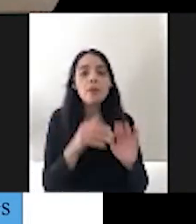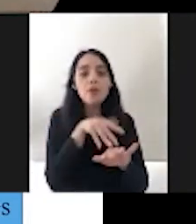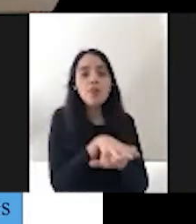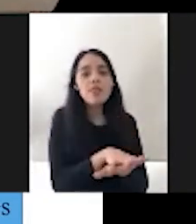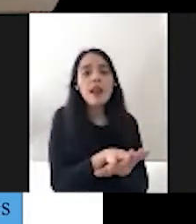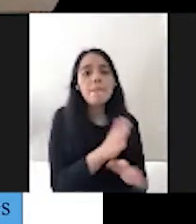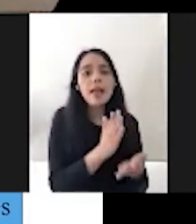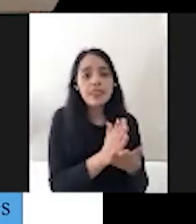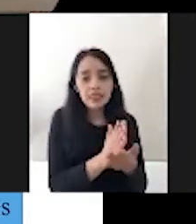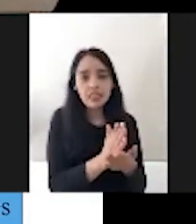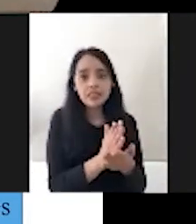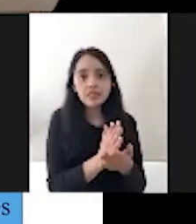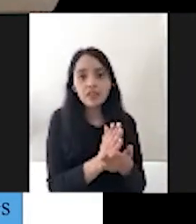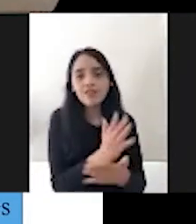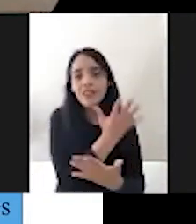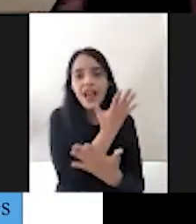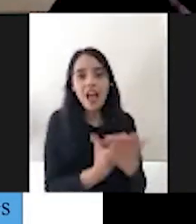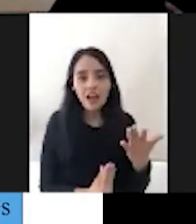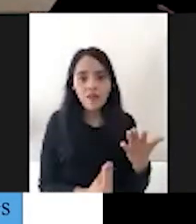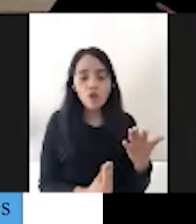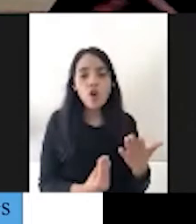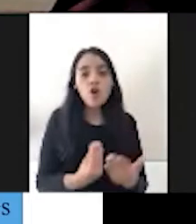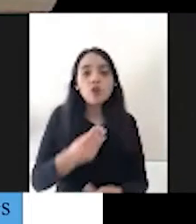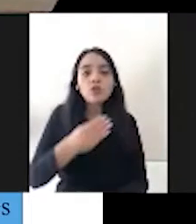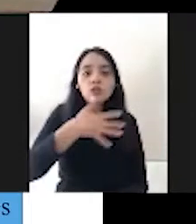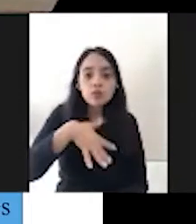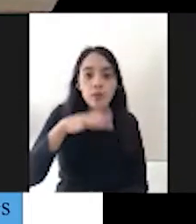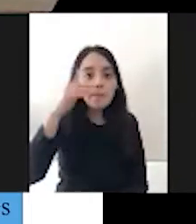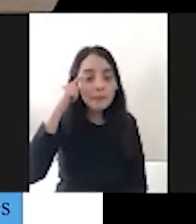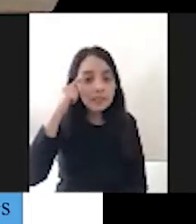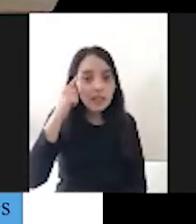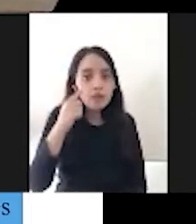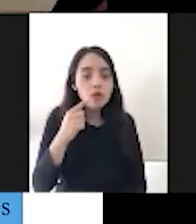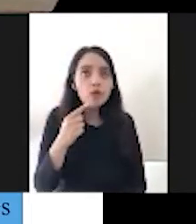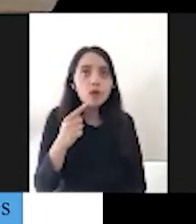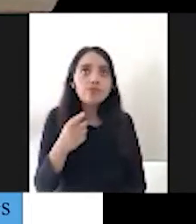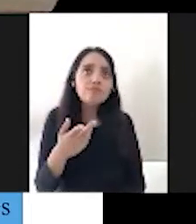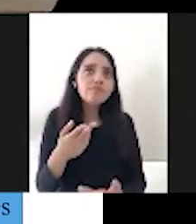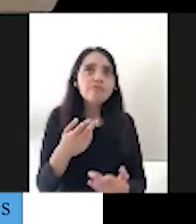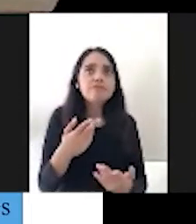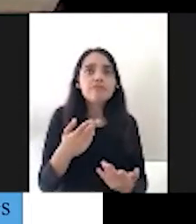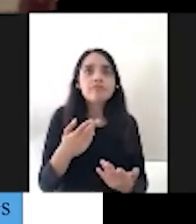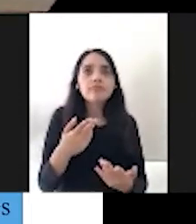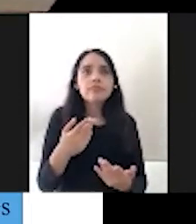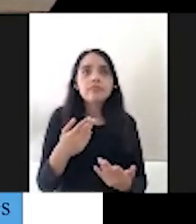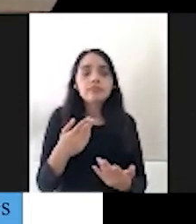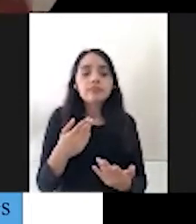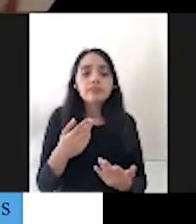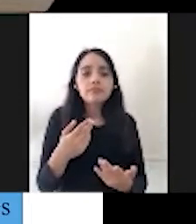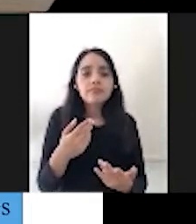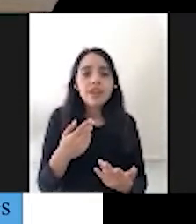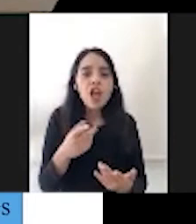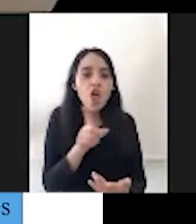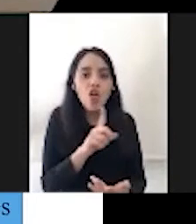que creemos que termina visualizando una escuela no inclusiva, sino que un programa que